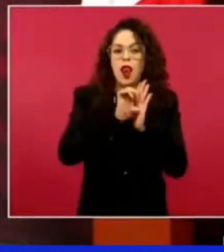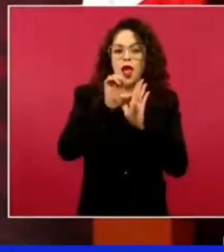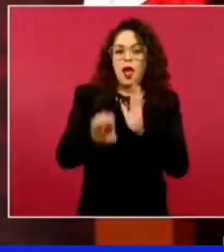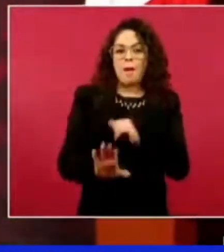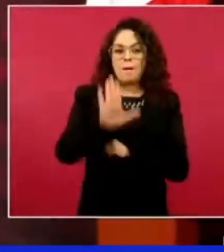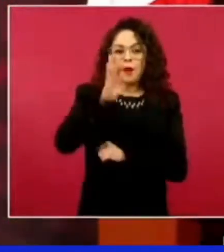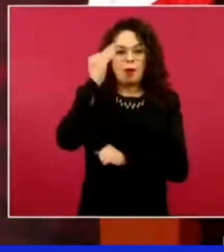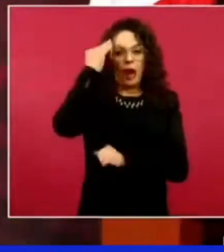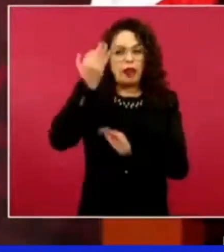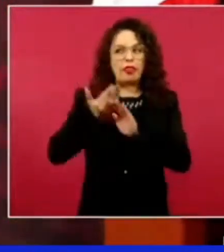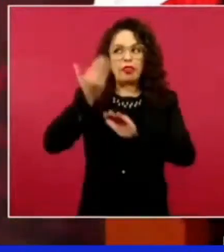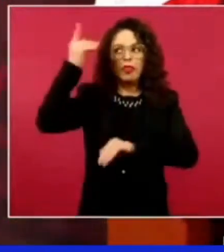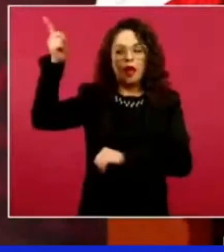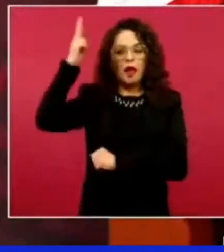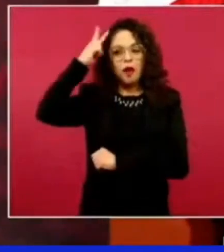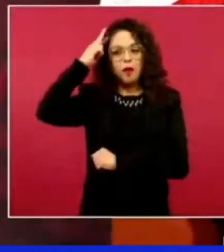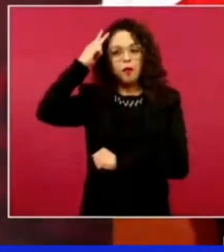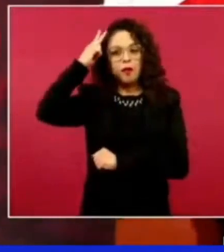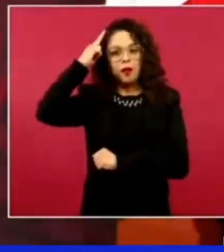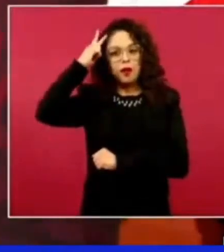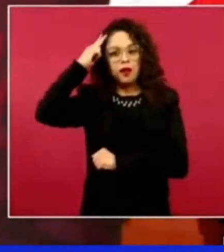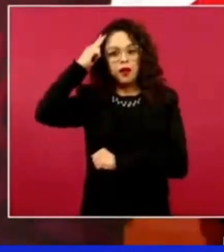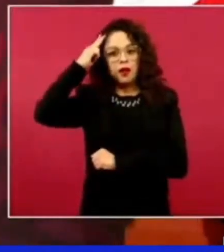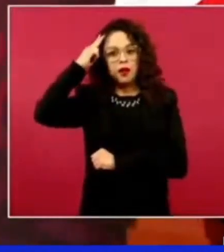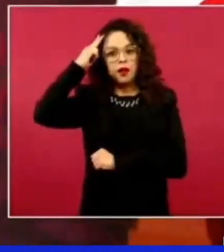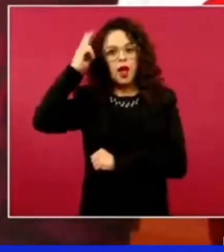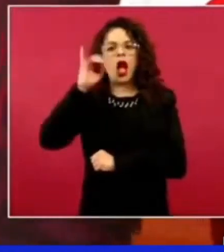en la forma y se violaba en el fondo.